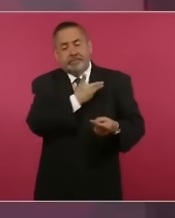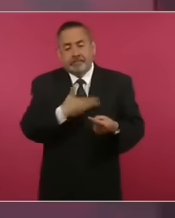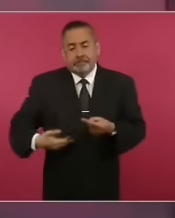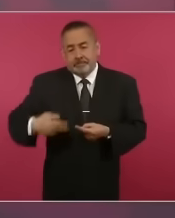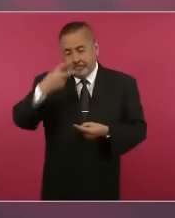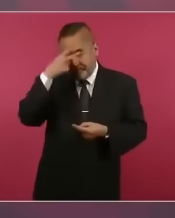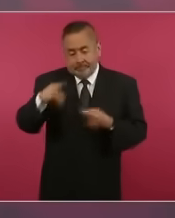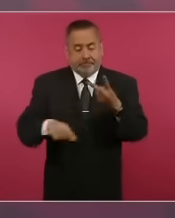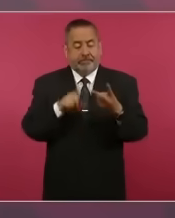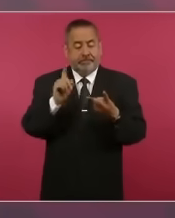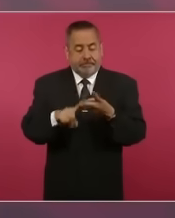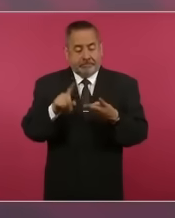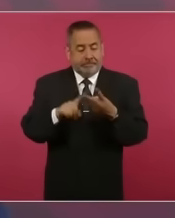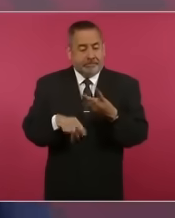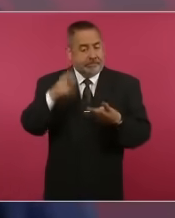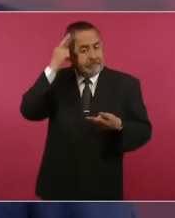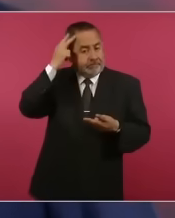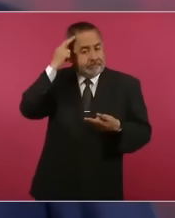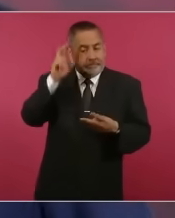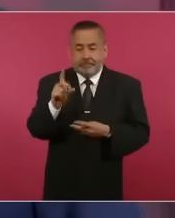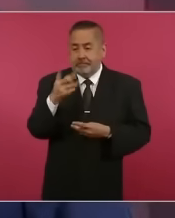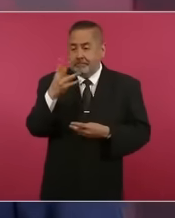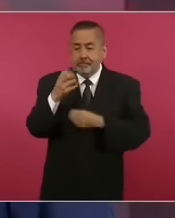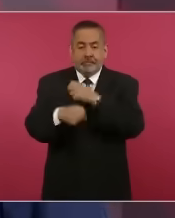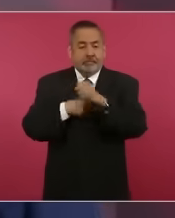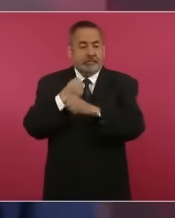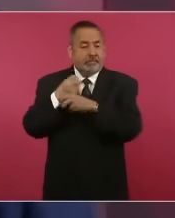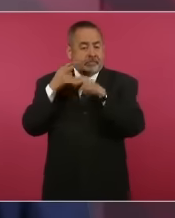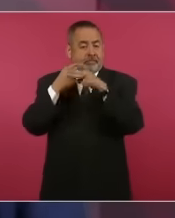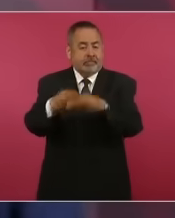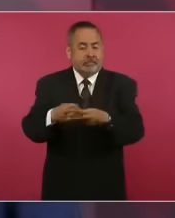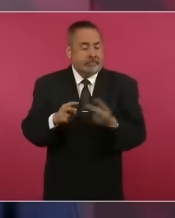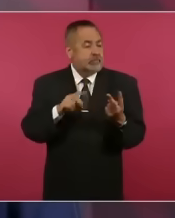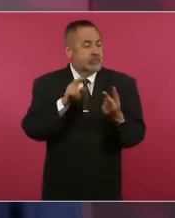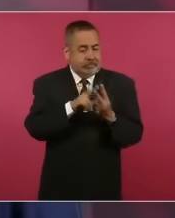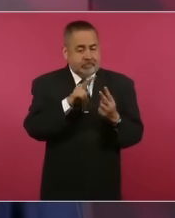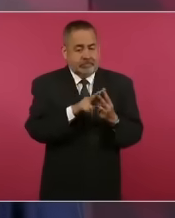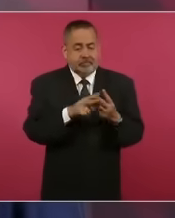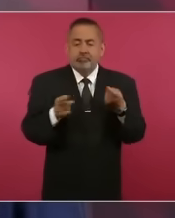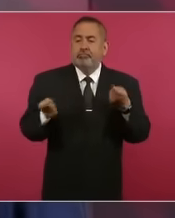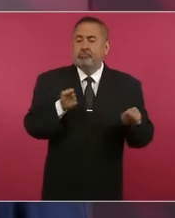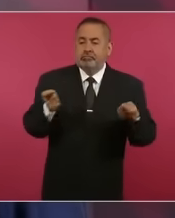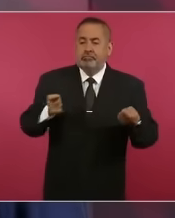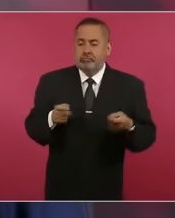Díaz, 34 años. ¿Qué pasaba?